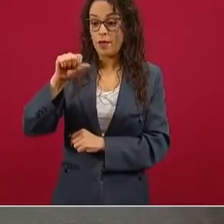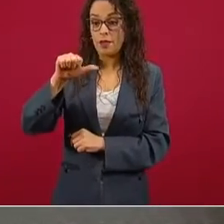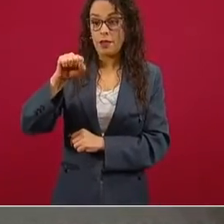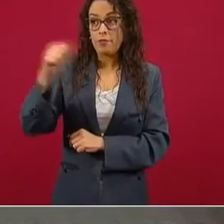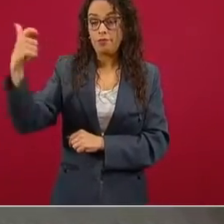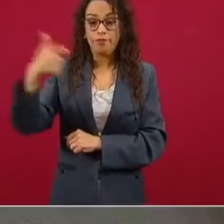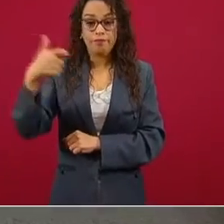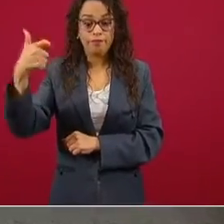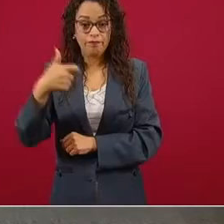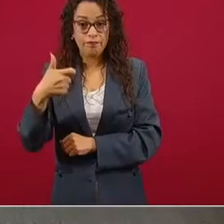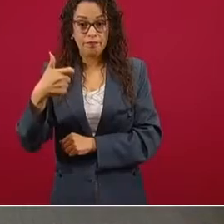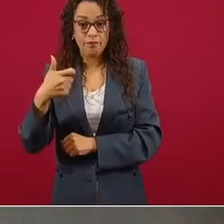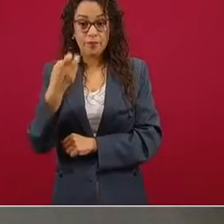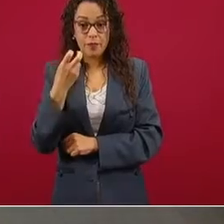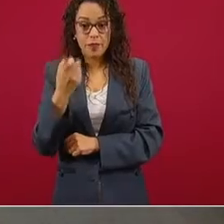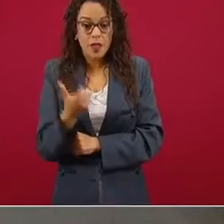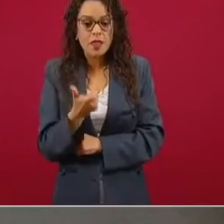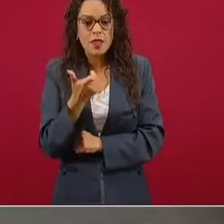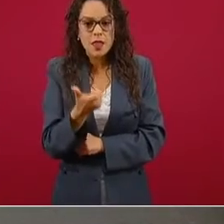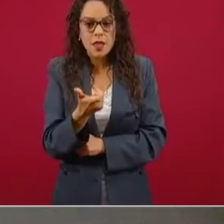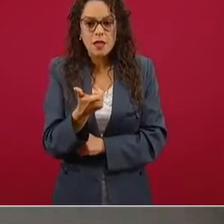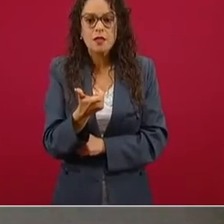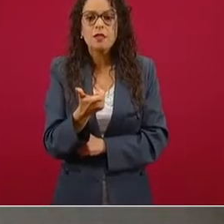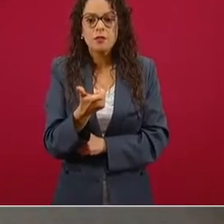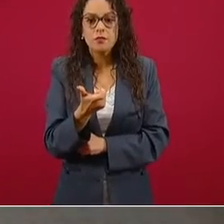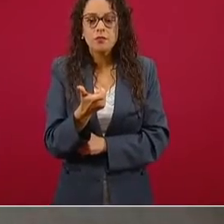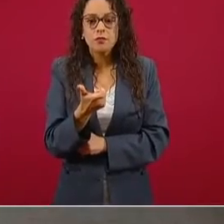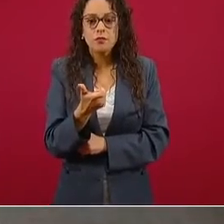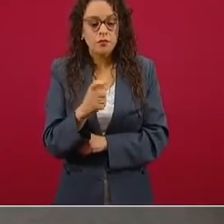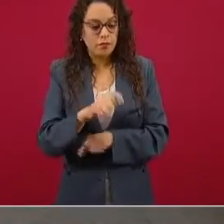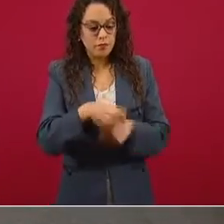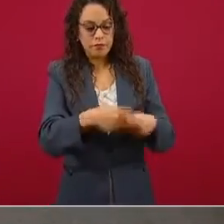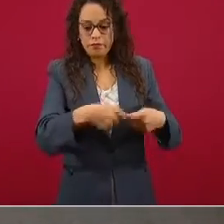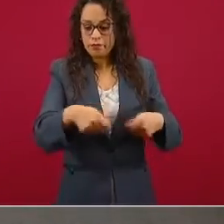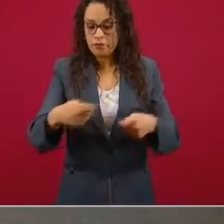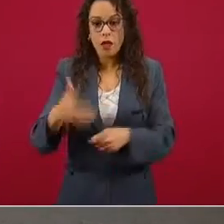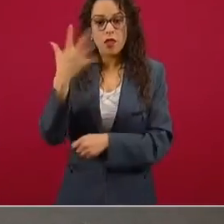ese dinero llega a 10 millones de familias